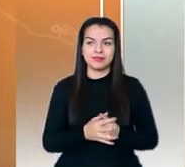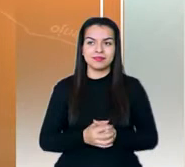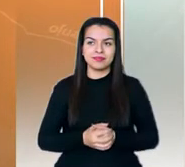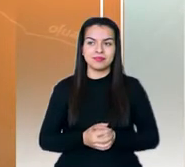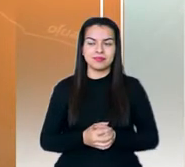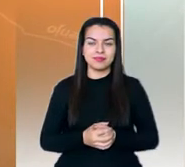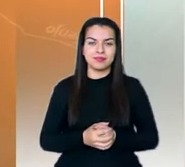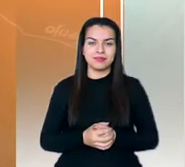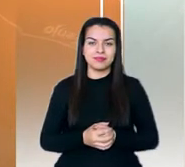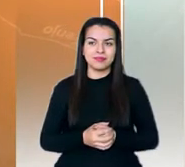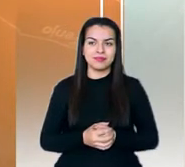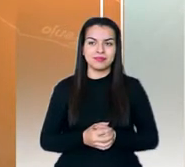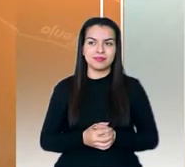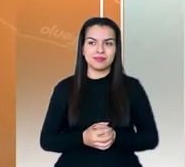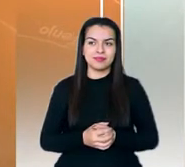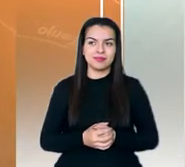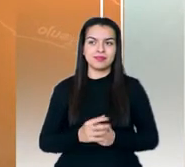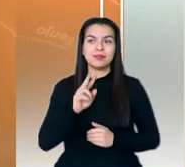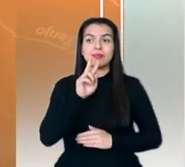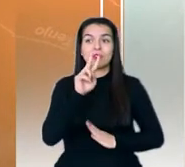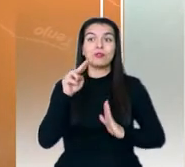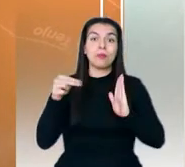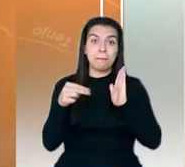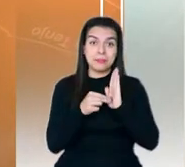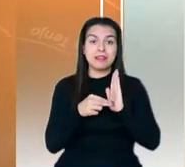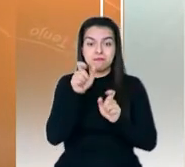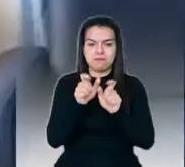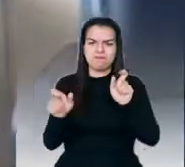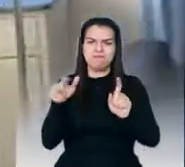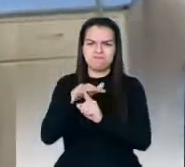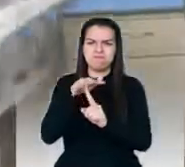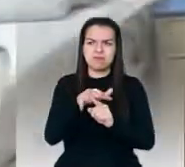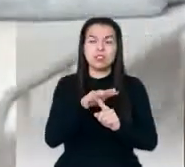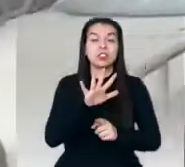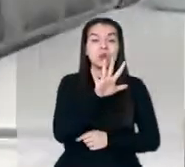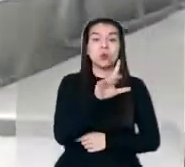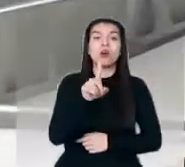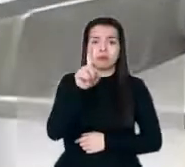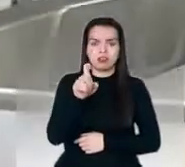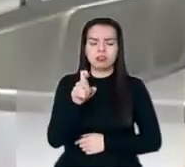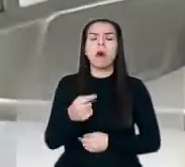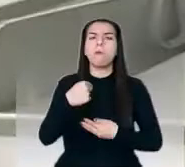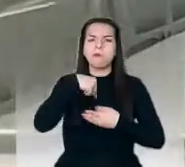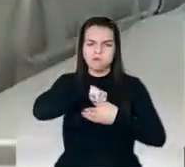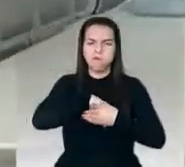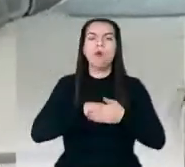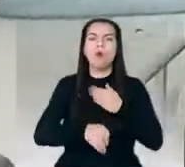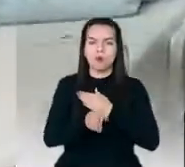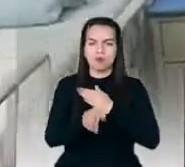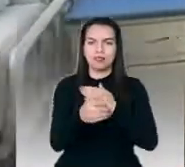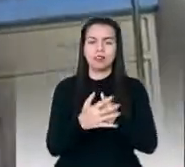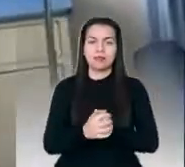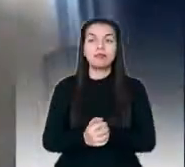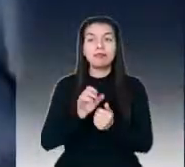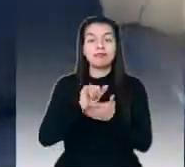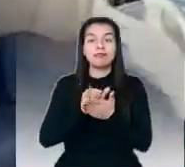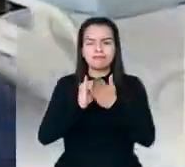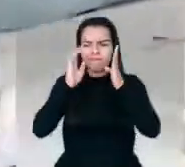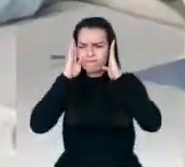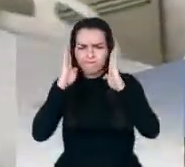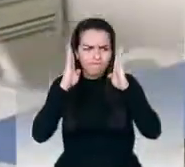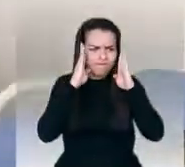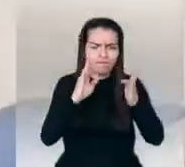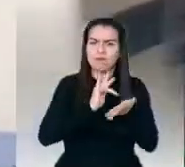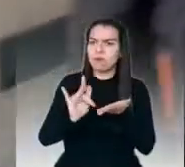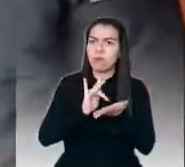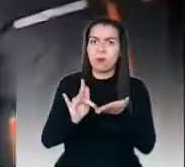contagio y 1.056 están activos. La gerencia para COVID en el departamento explica que la reacción ha sido oportuna para evitar que se ocupen